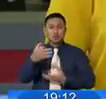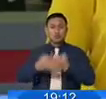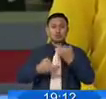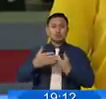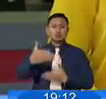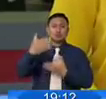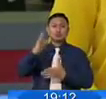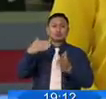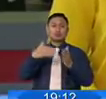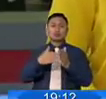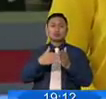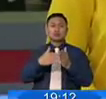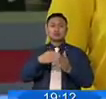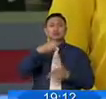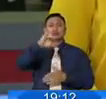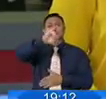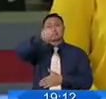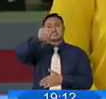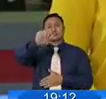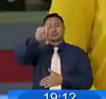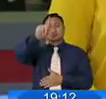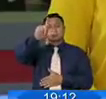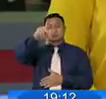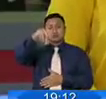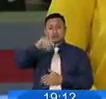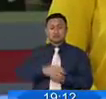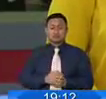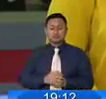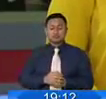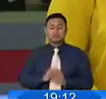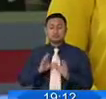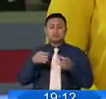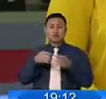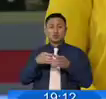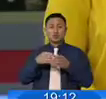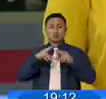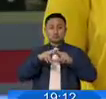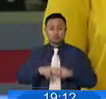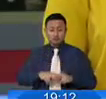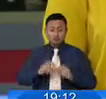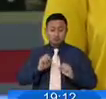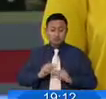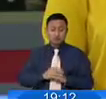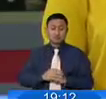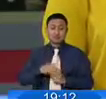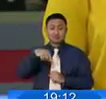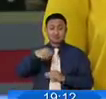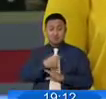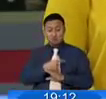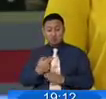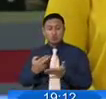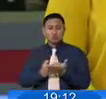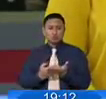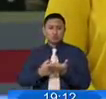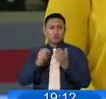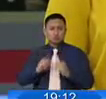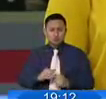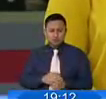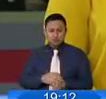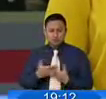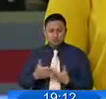de Gustavo Yal, presidente del Consejo de la Judicatura. La Comisión de Fiscalización podría reunirse esta misma semana para